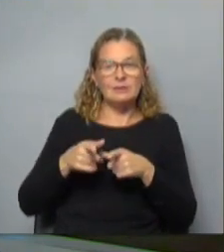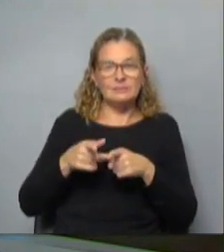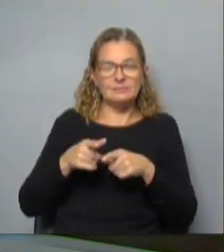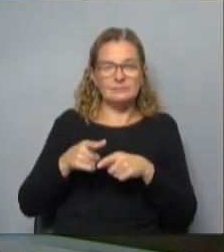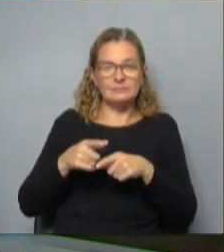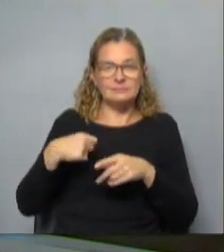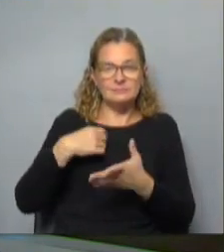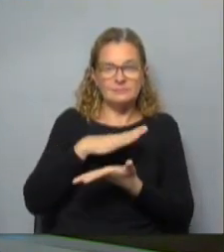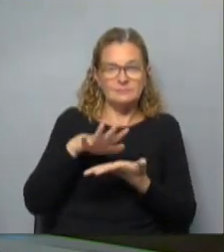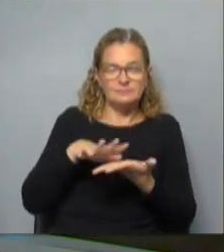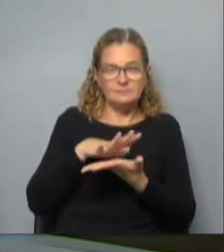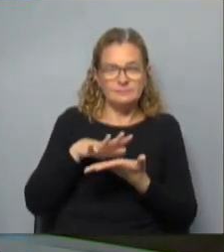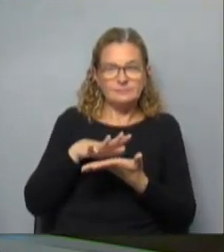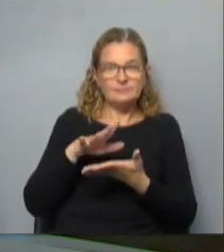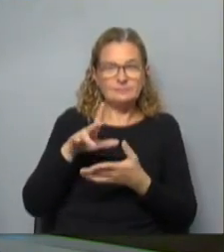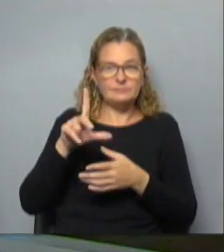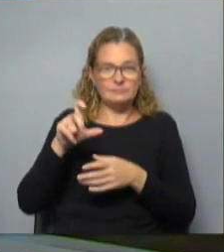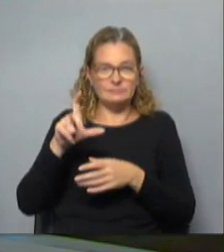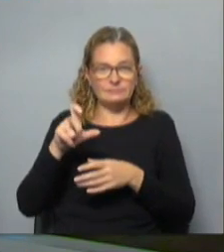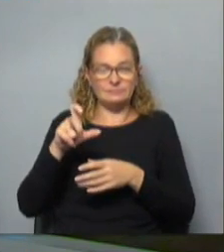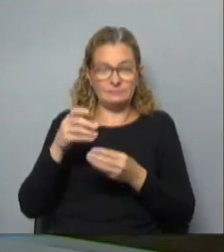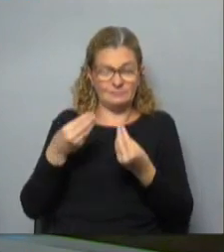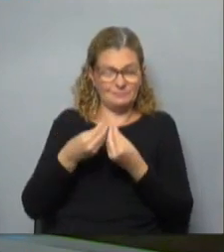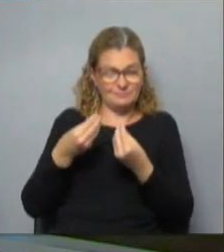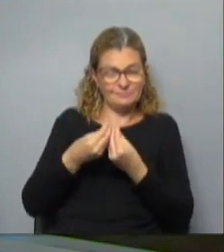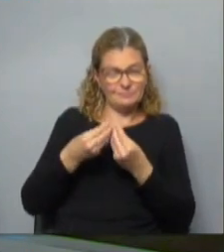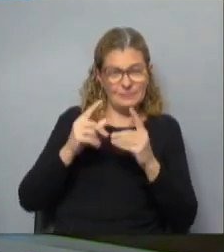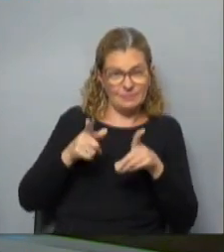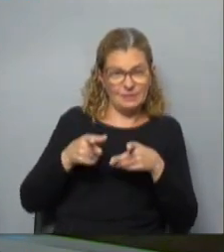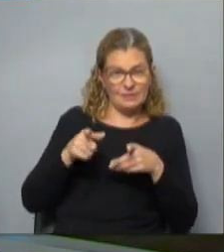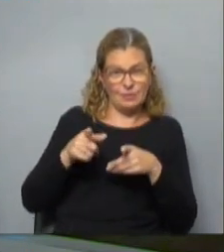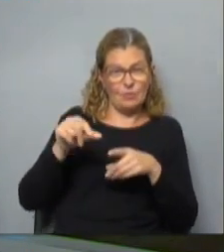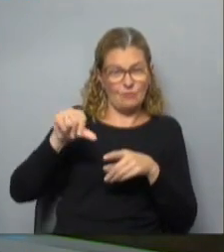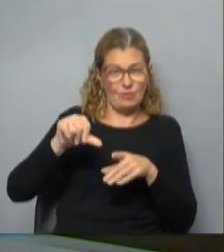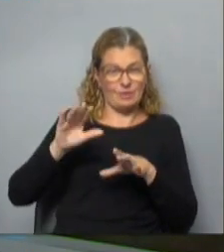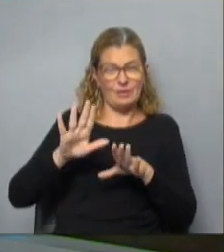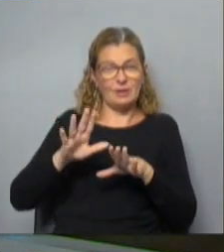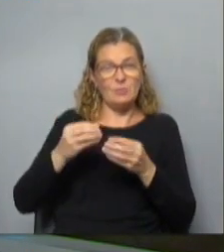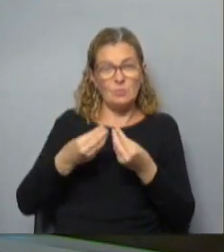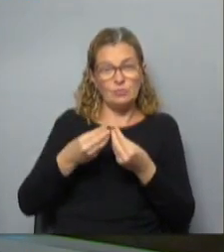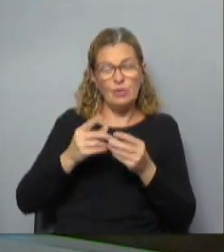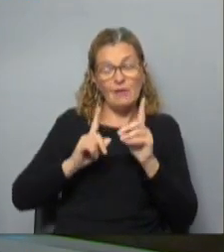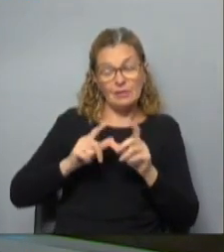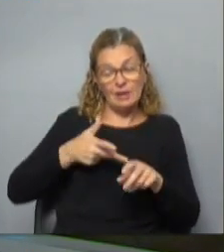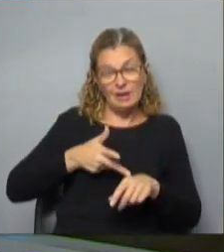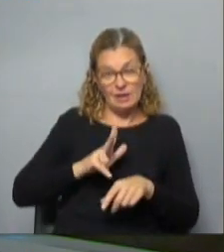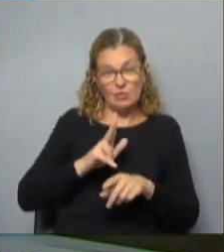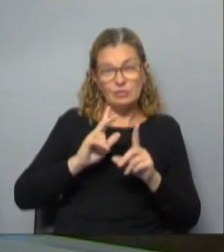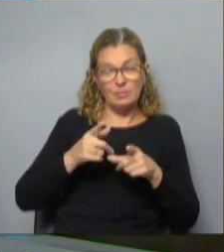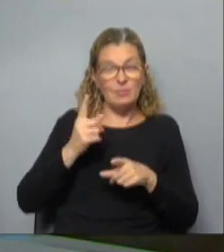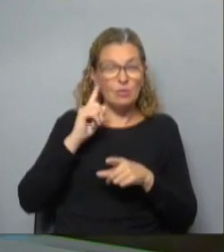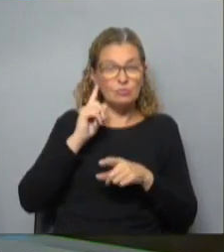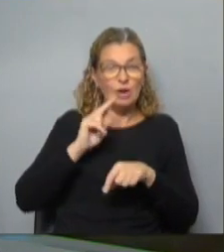en situaciones obviamente de sobrepoblación que no son positivas para ellas y que muchas veces están con sus hijos o hijas vamos a escuchar de